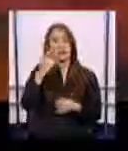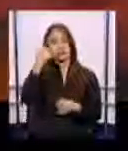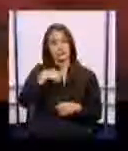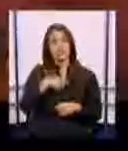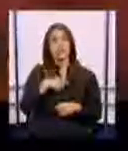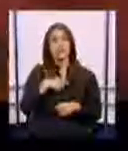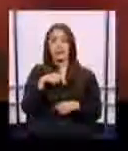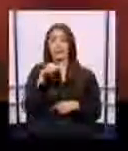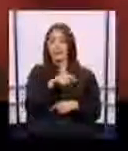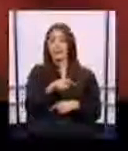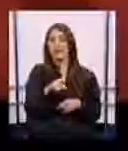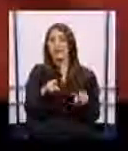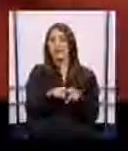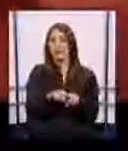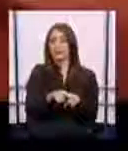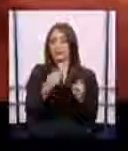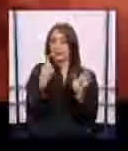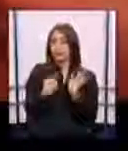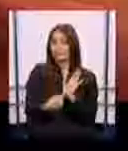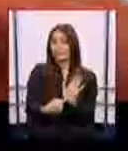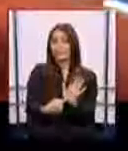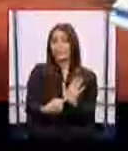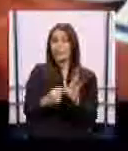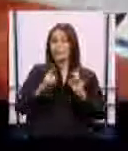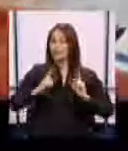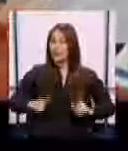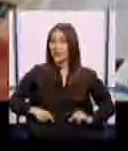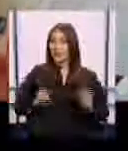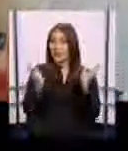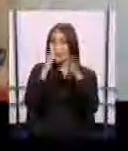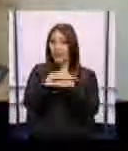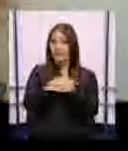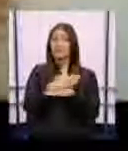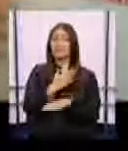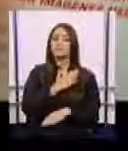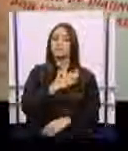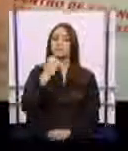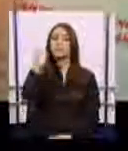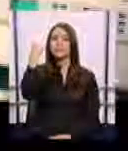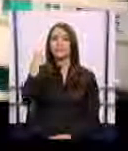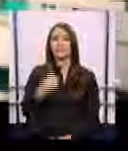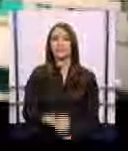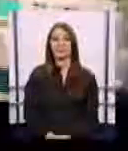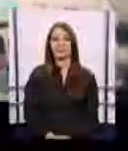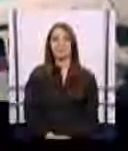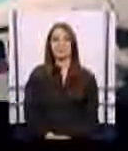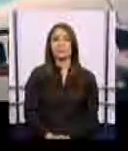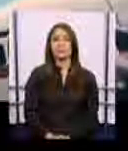Este es otro caso que nos demuestra que la salud gratuita es nuestro derecho.